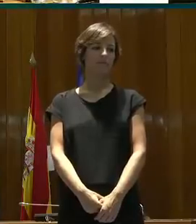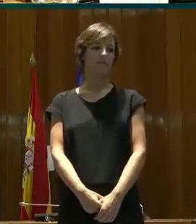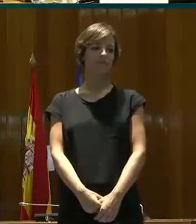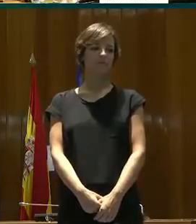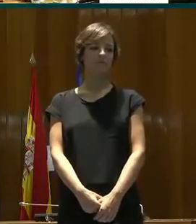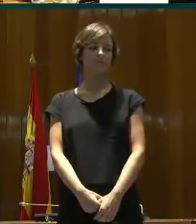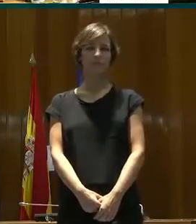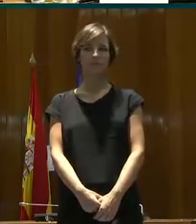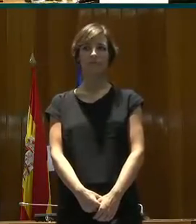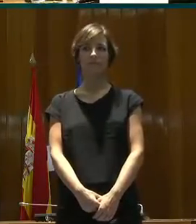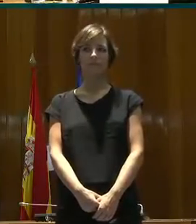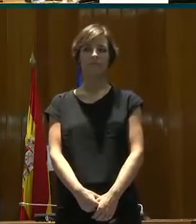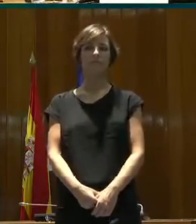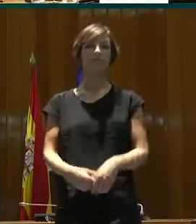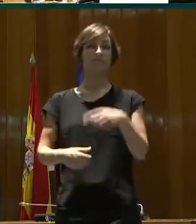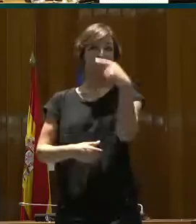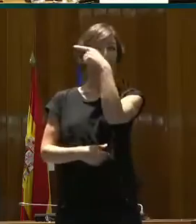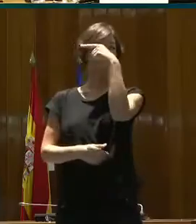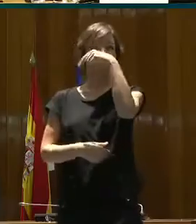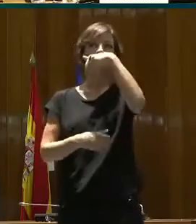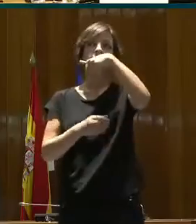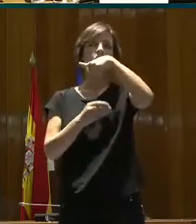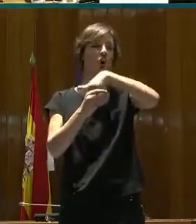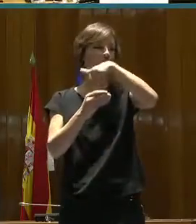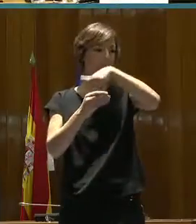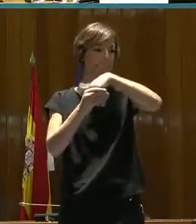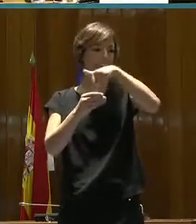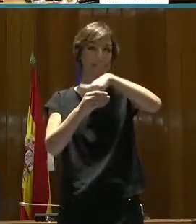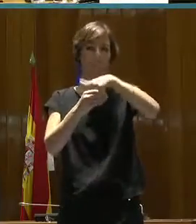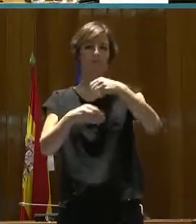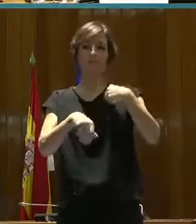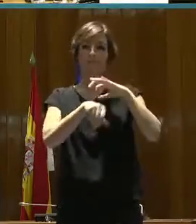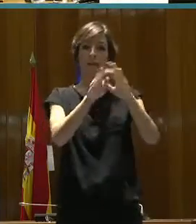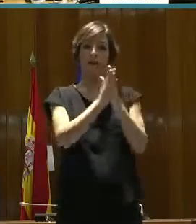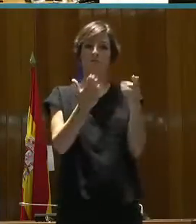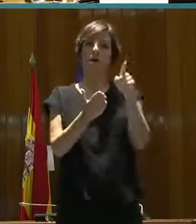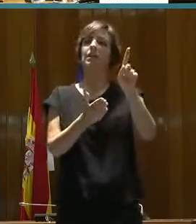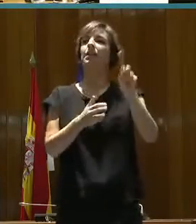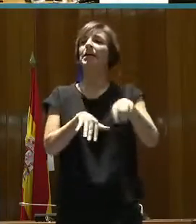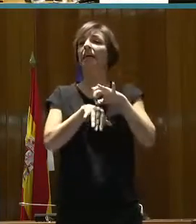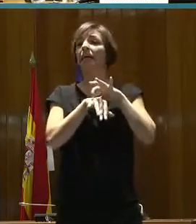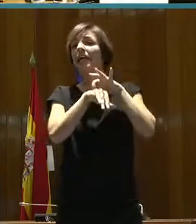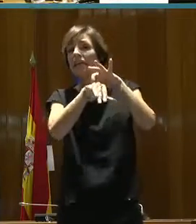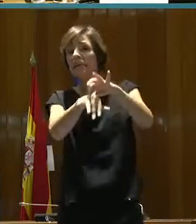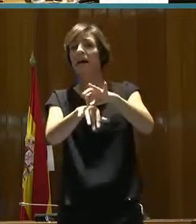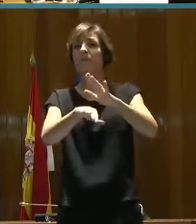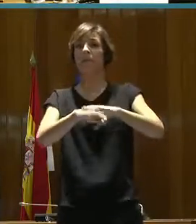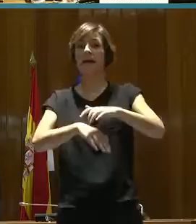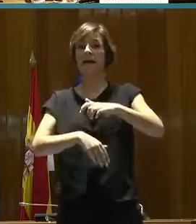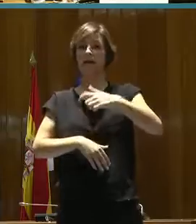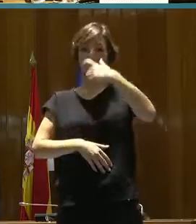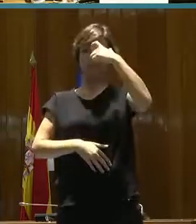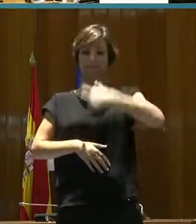Bien, ese es el tipo de contenido que incluye el manual y el tipo de guía que se da al escritor de